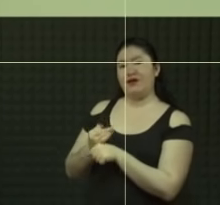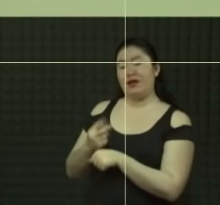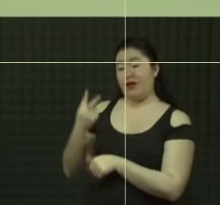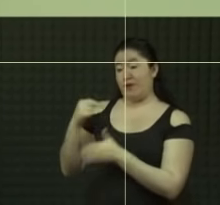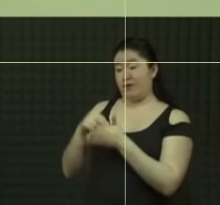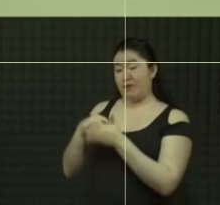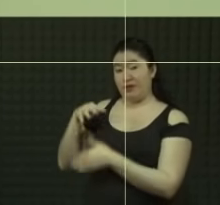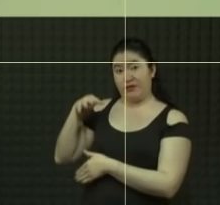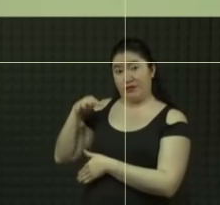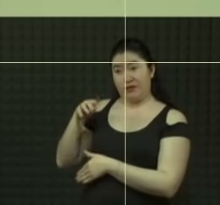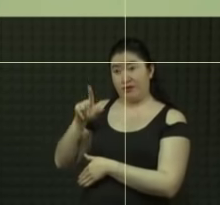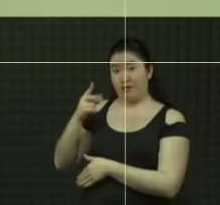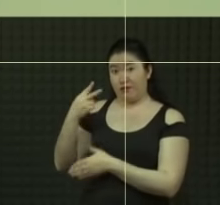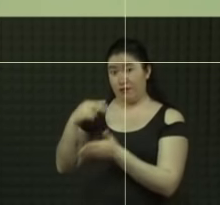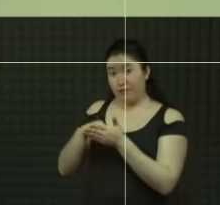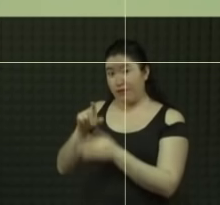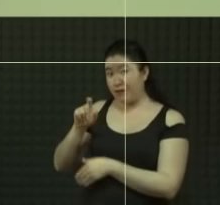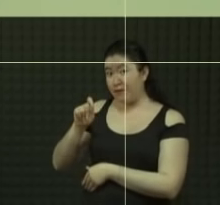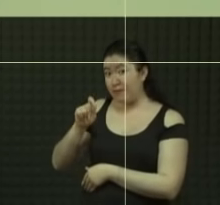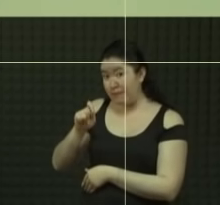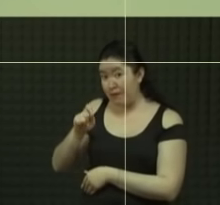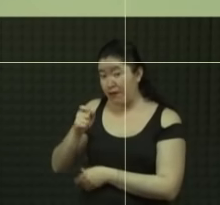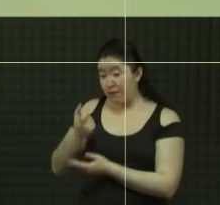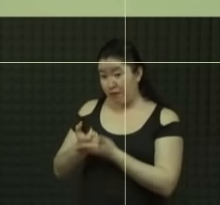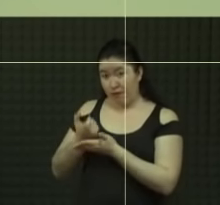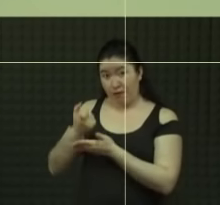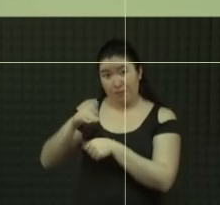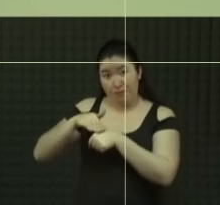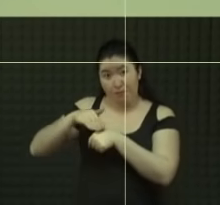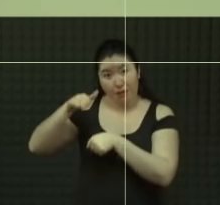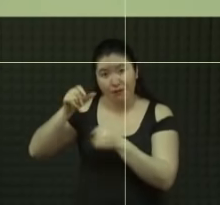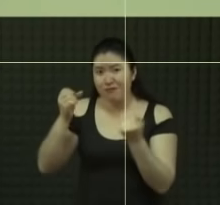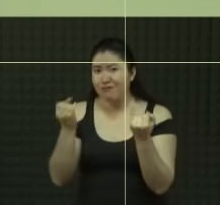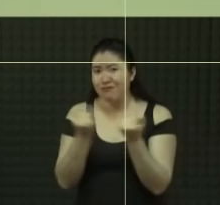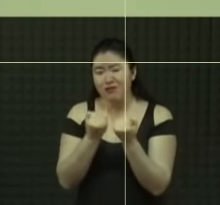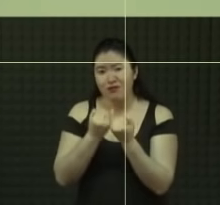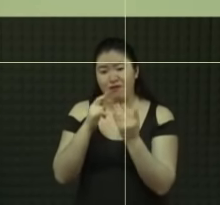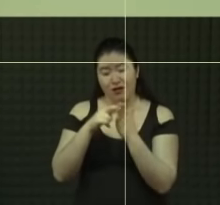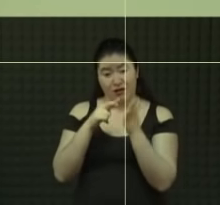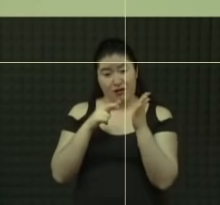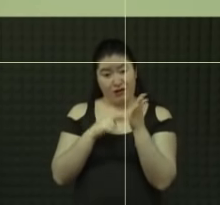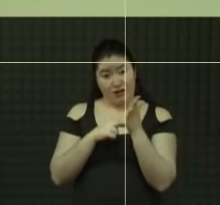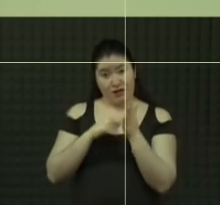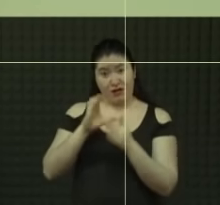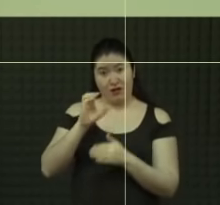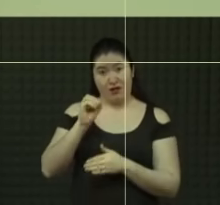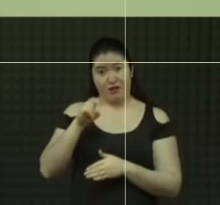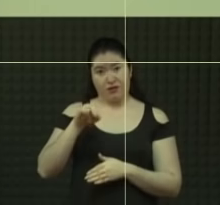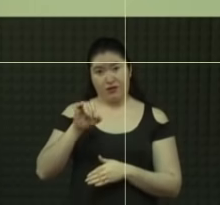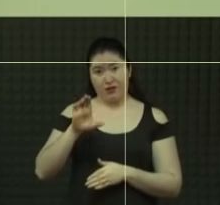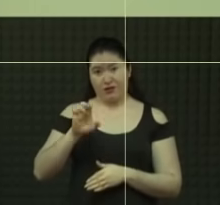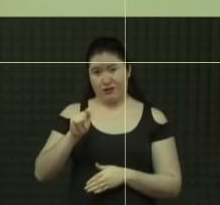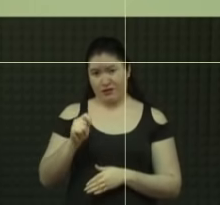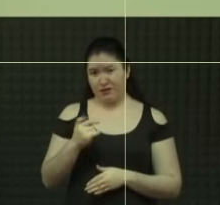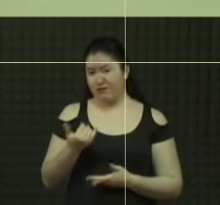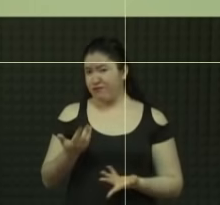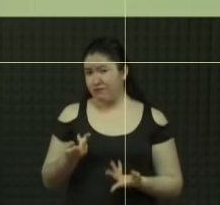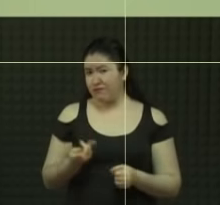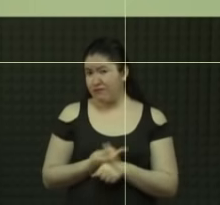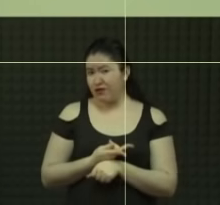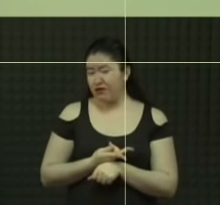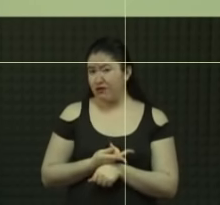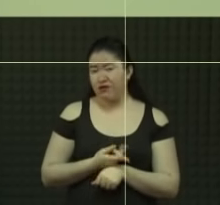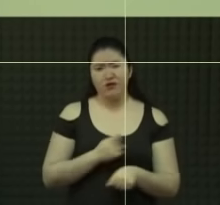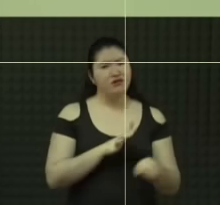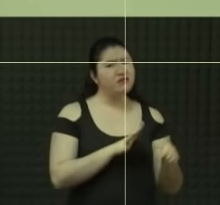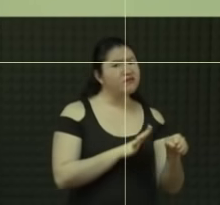por las mismas reglas del CONACYT o a qué se debió? Ese es uno de los señalamientos que han hecho,